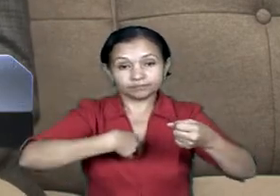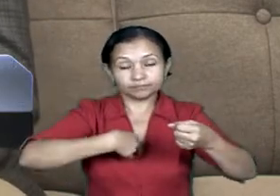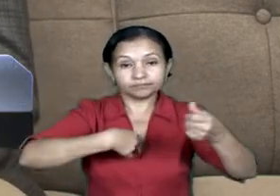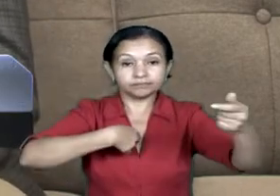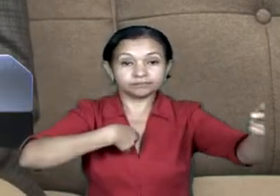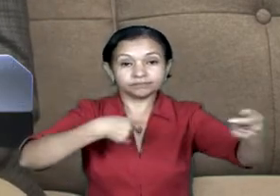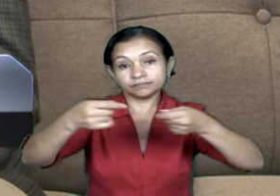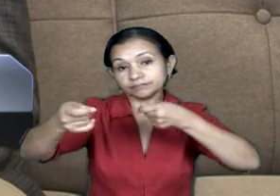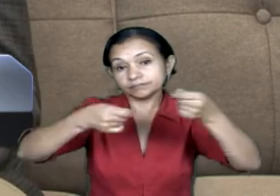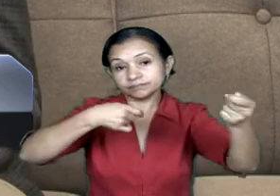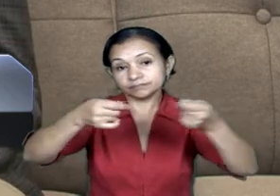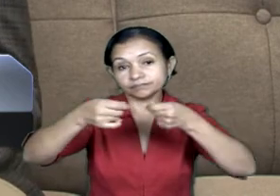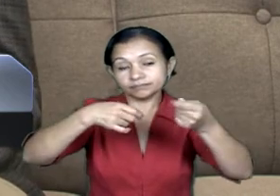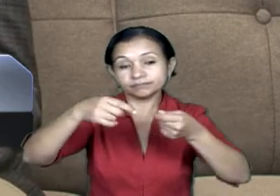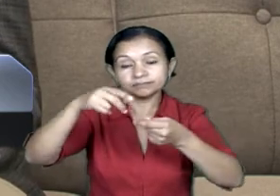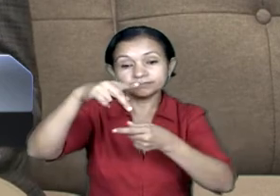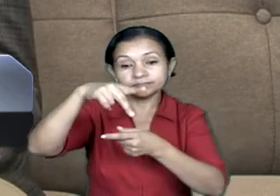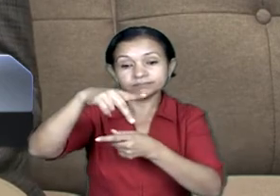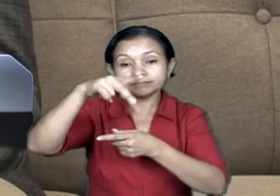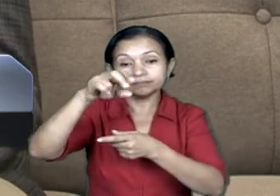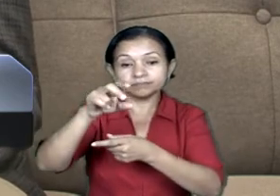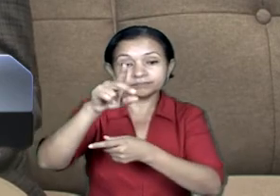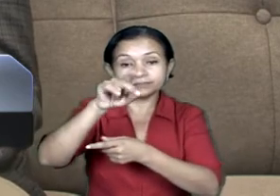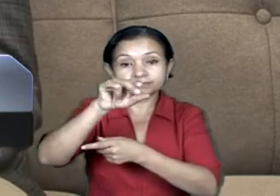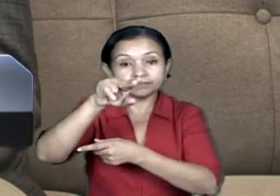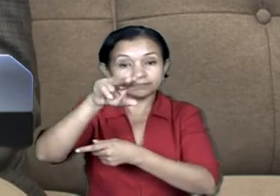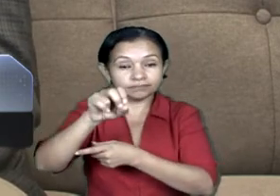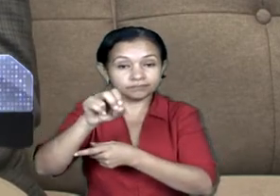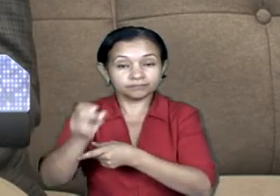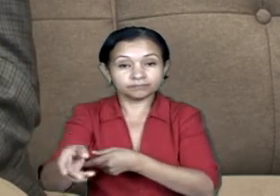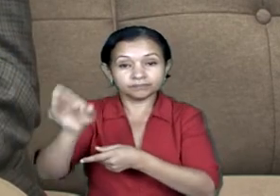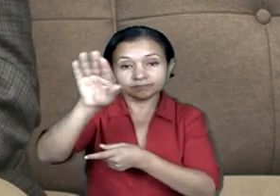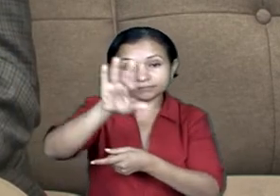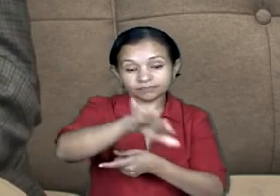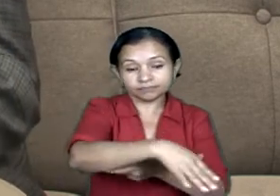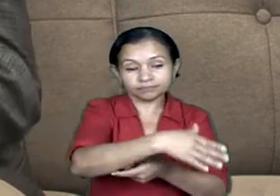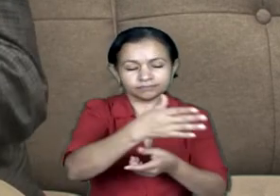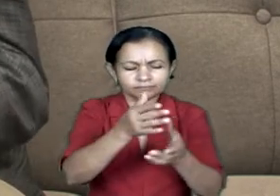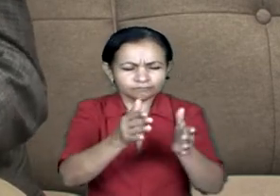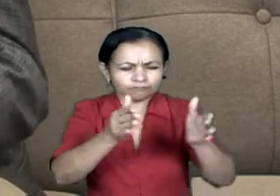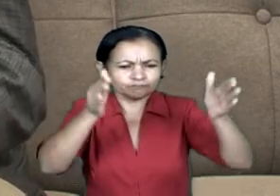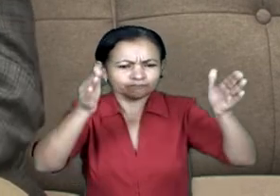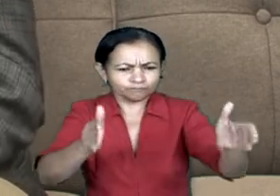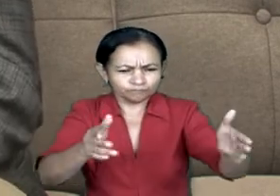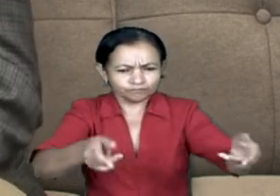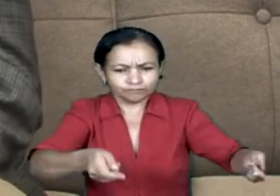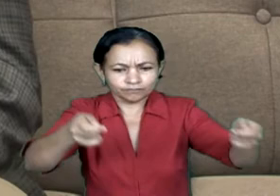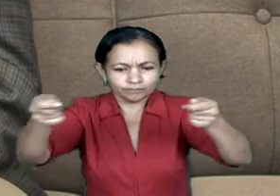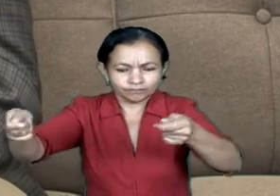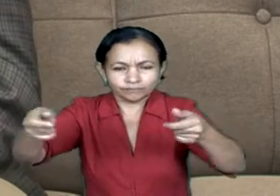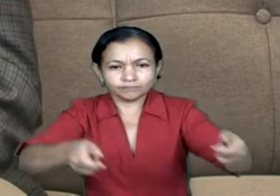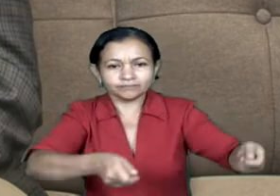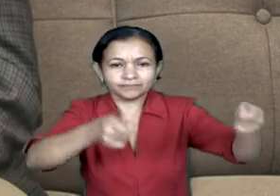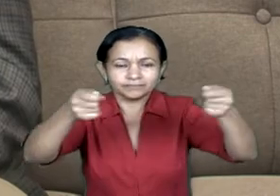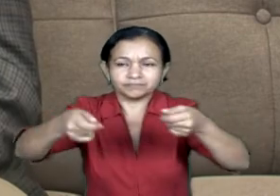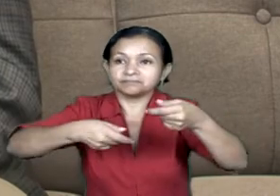de pepino de mar a Taiwán. Y es un producto,